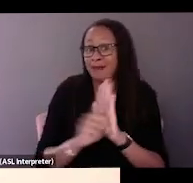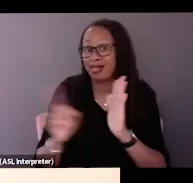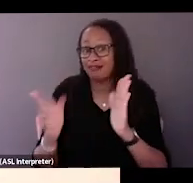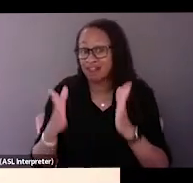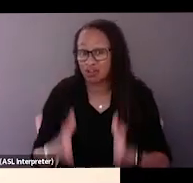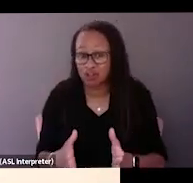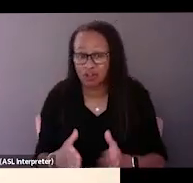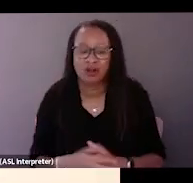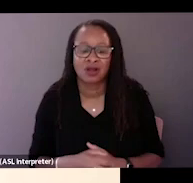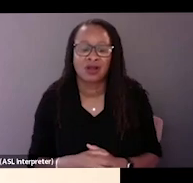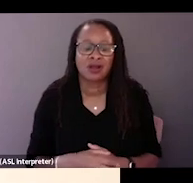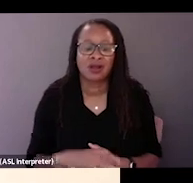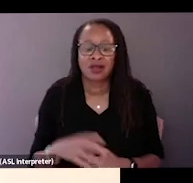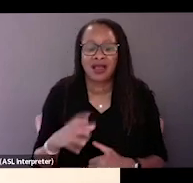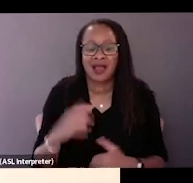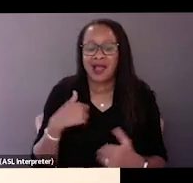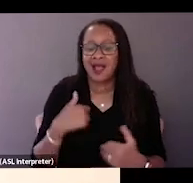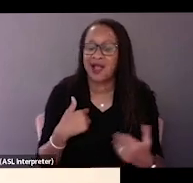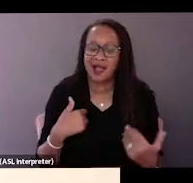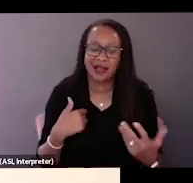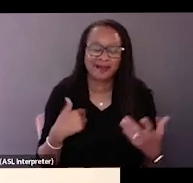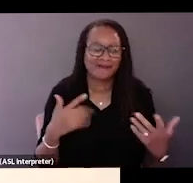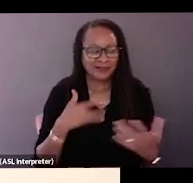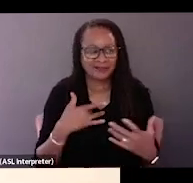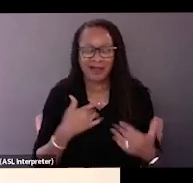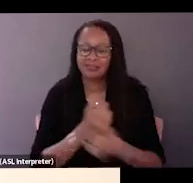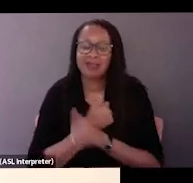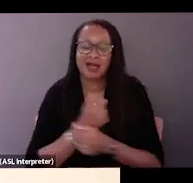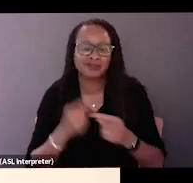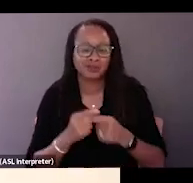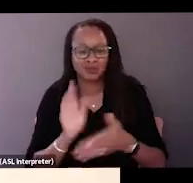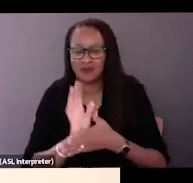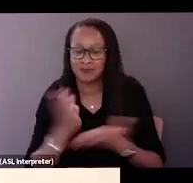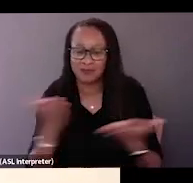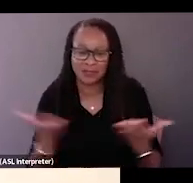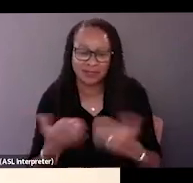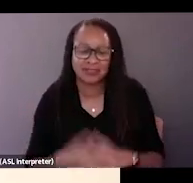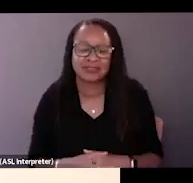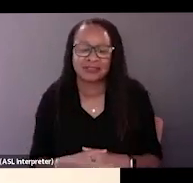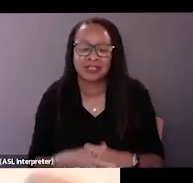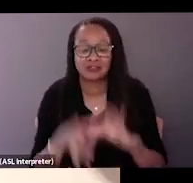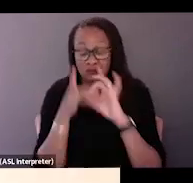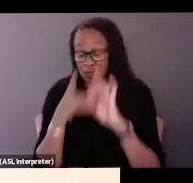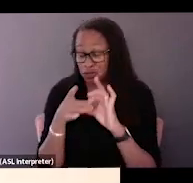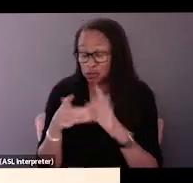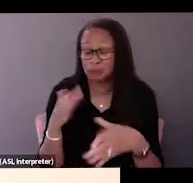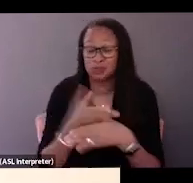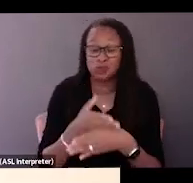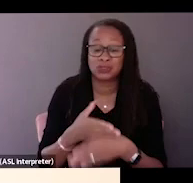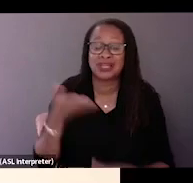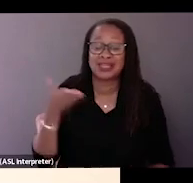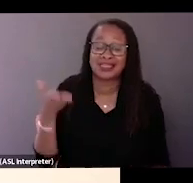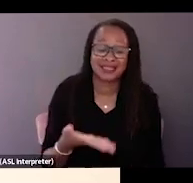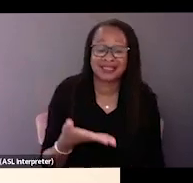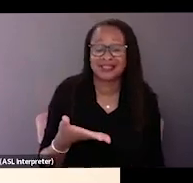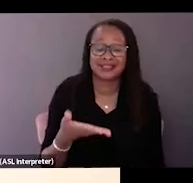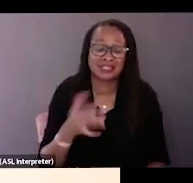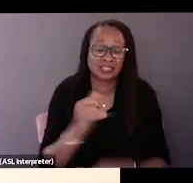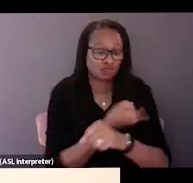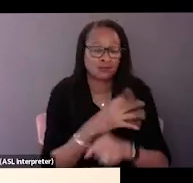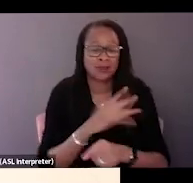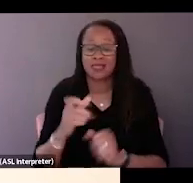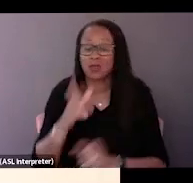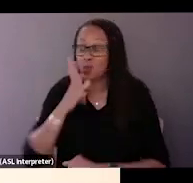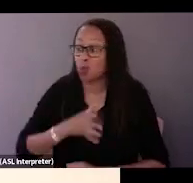ya la relación entre instrumento y una mujer tocando este instrumento para mí sería algo como